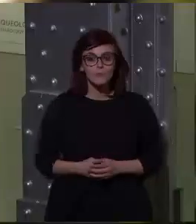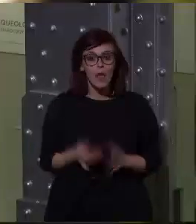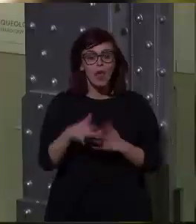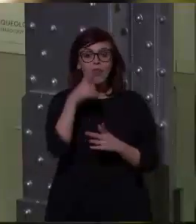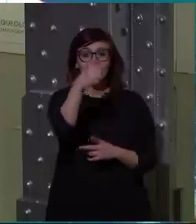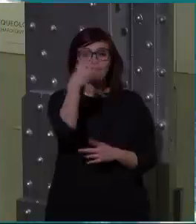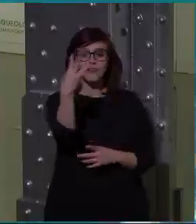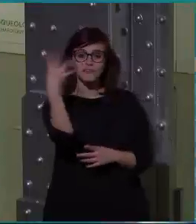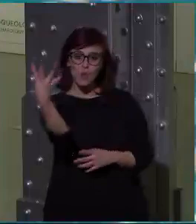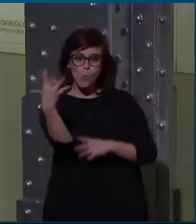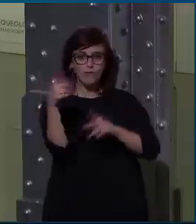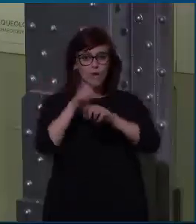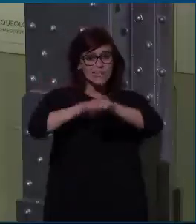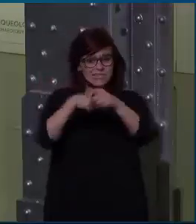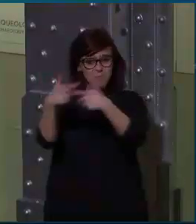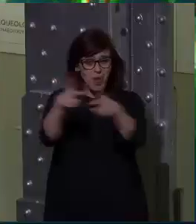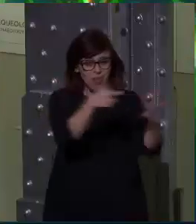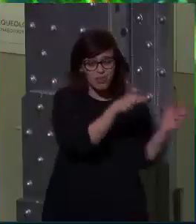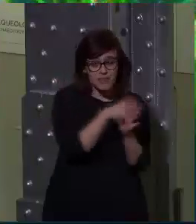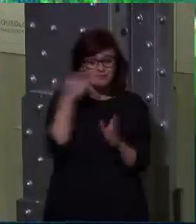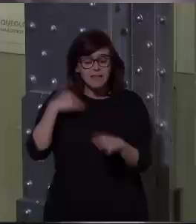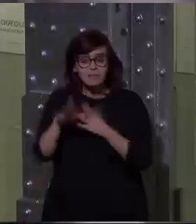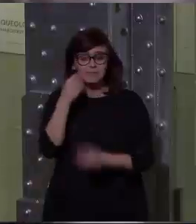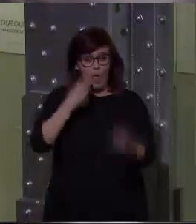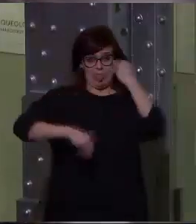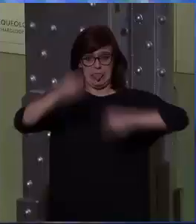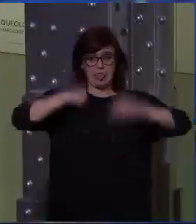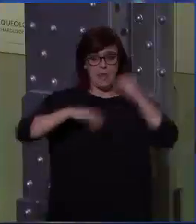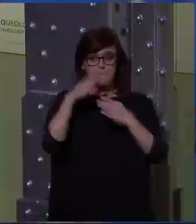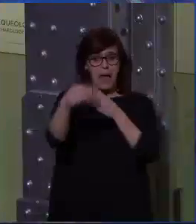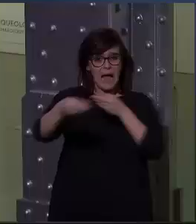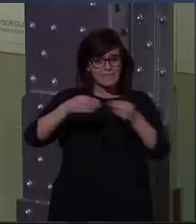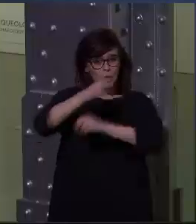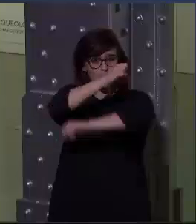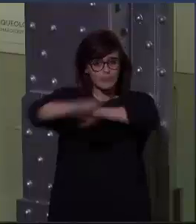Hasta 134 especies son ya víctimas de la ingestión de plástico en el mar Mediterráneo.